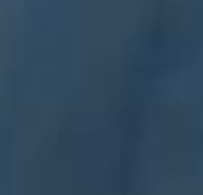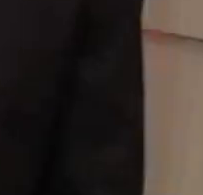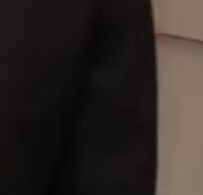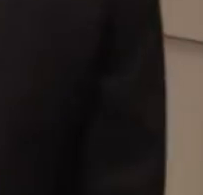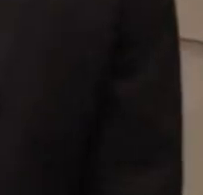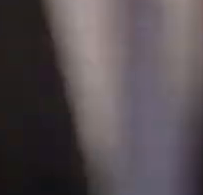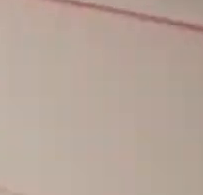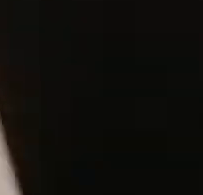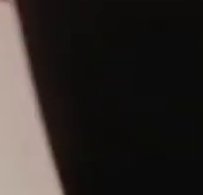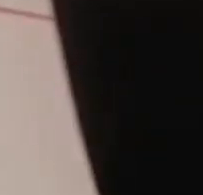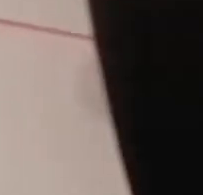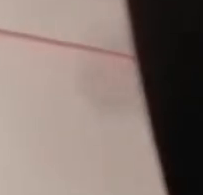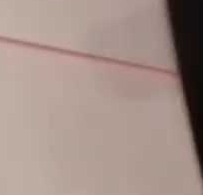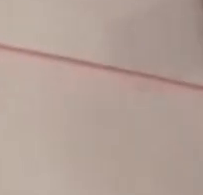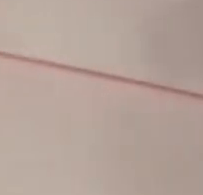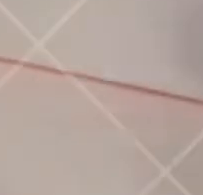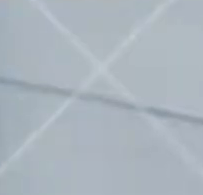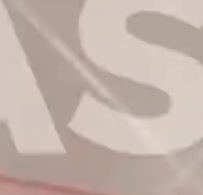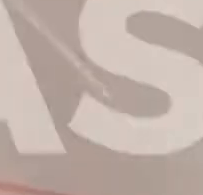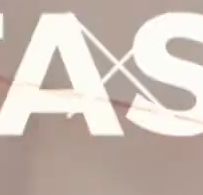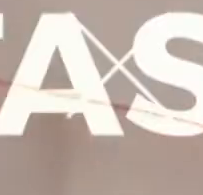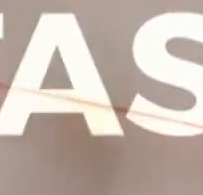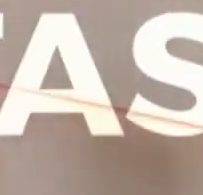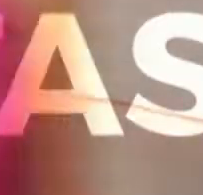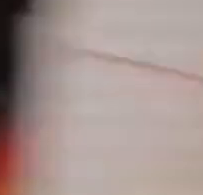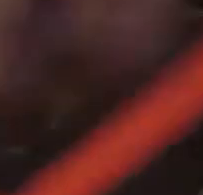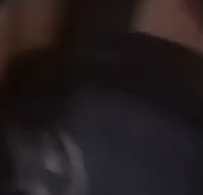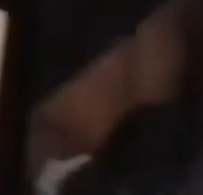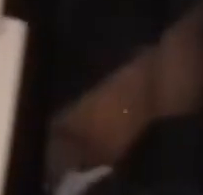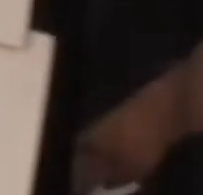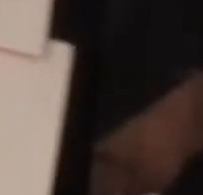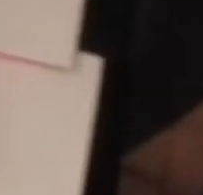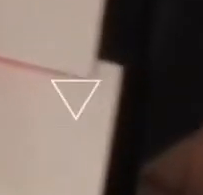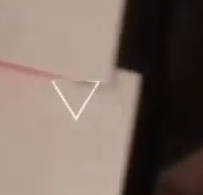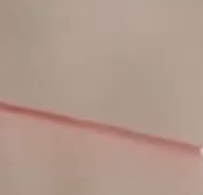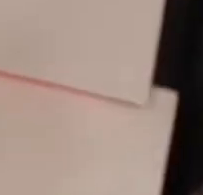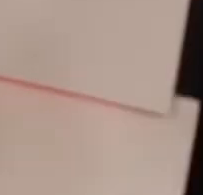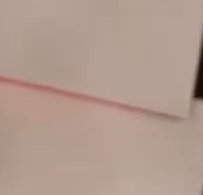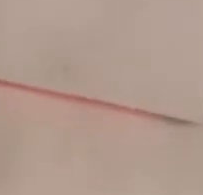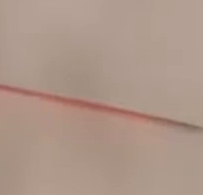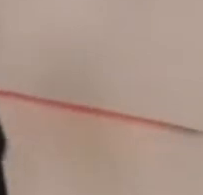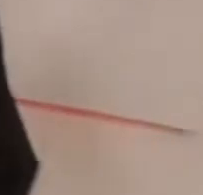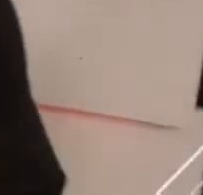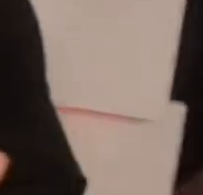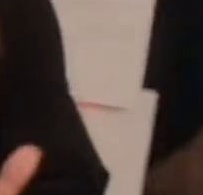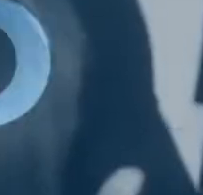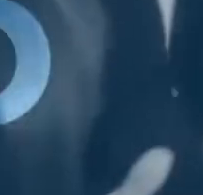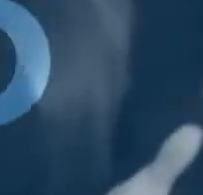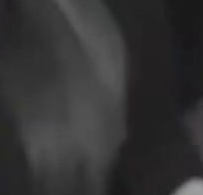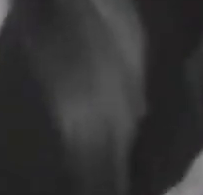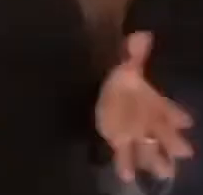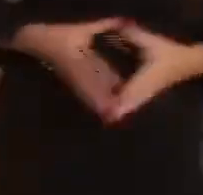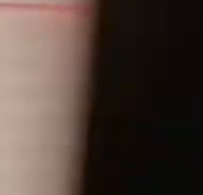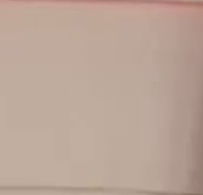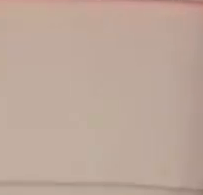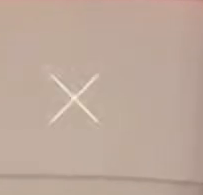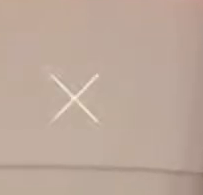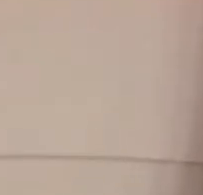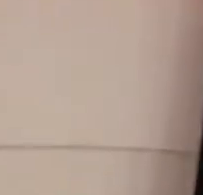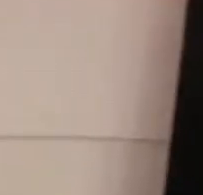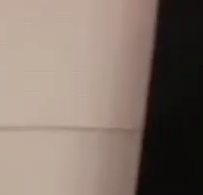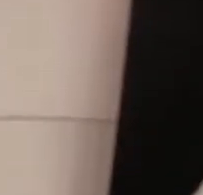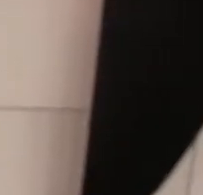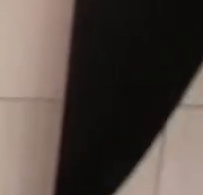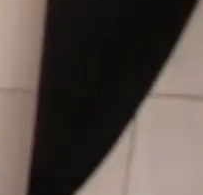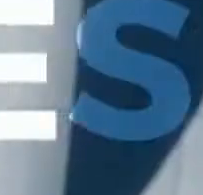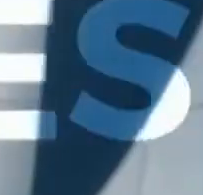Fútbol y mucho más. Con los atletas desde sus inicios. Los pioneros en fútbol femenino. Los